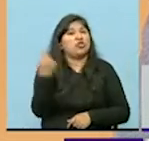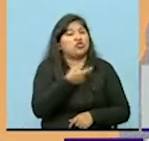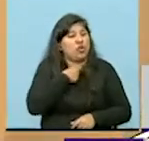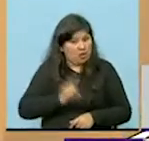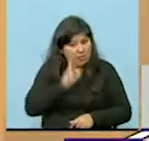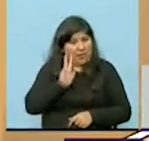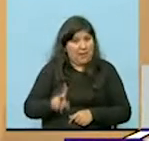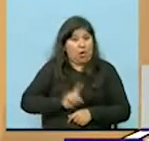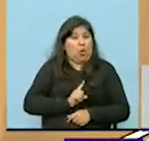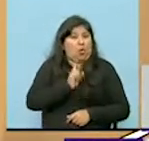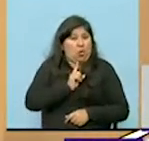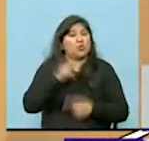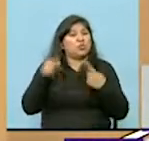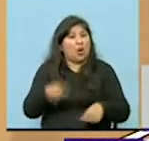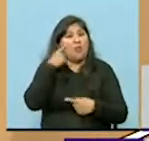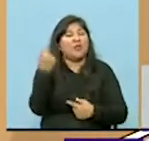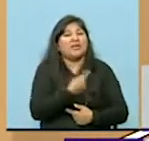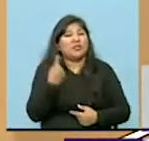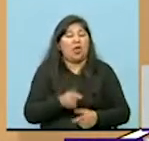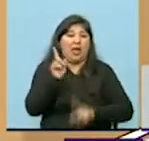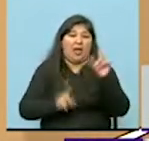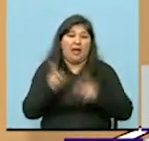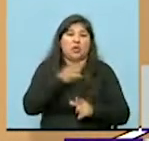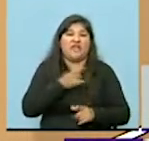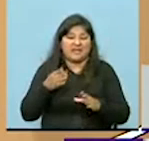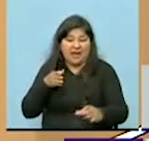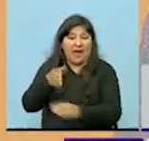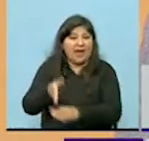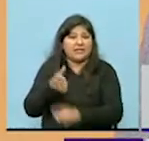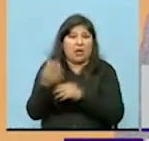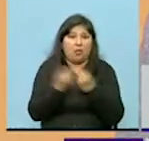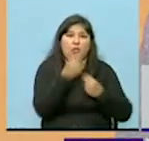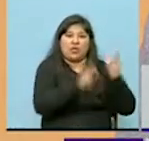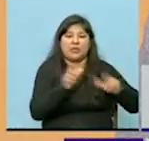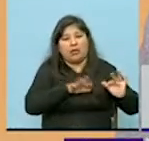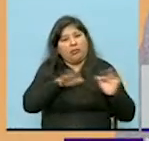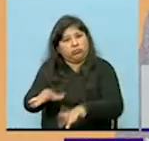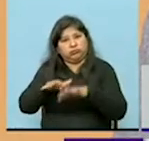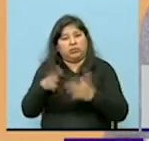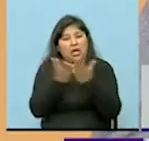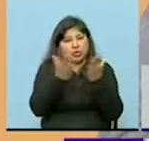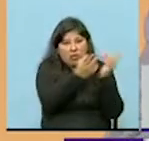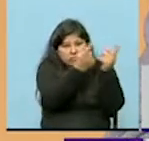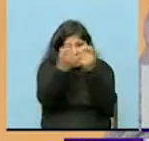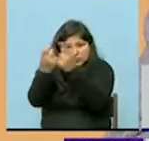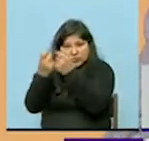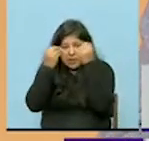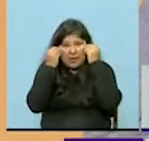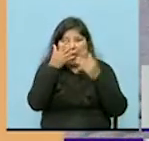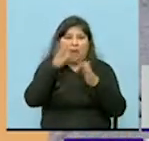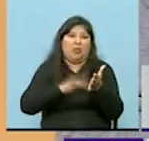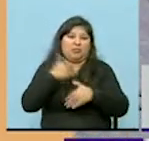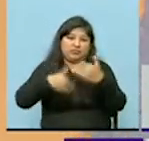universidad porque entran muchos chicos salen poco porque es gratis a la universidad no sólo se va a aprender un oficio se va a educarse